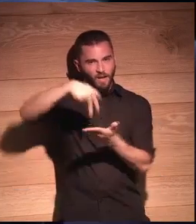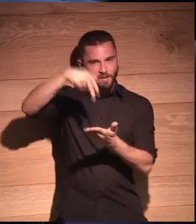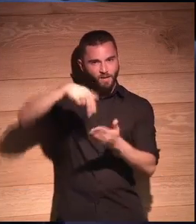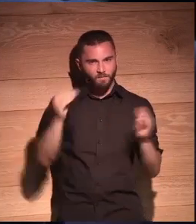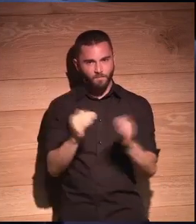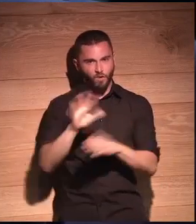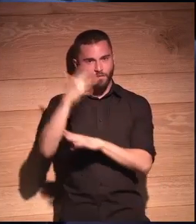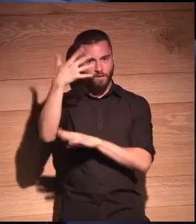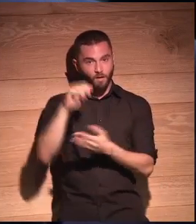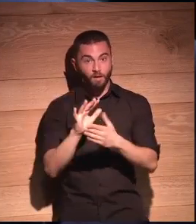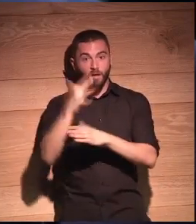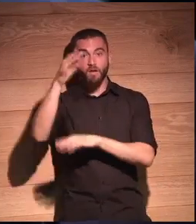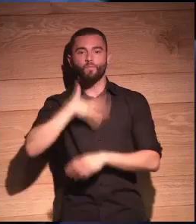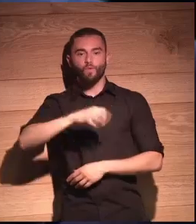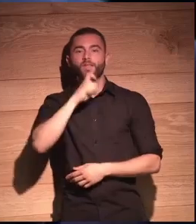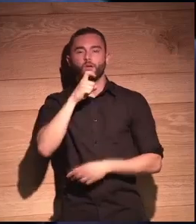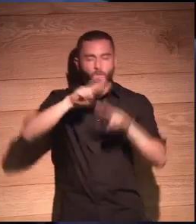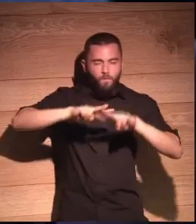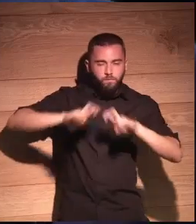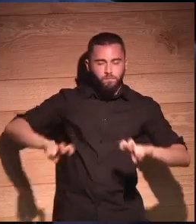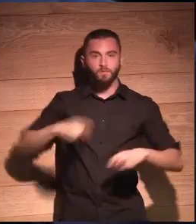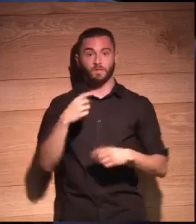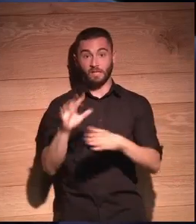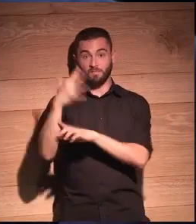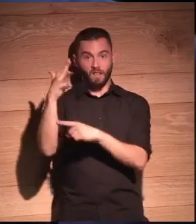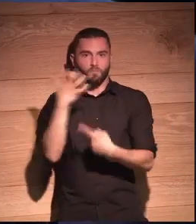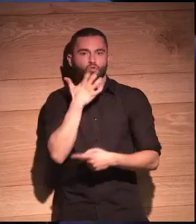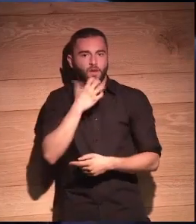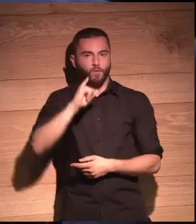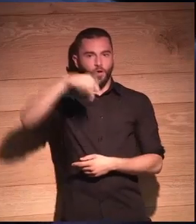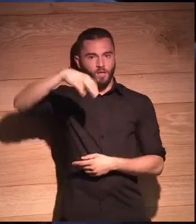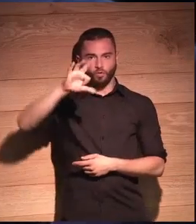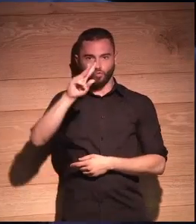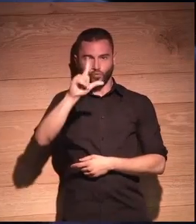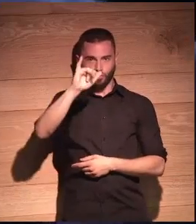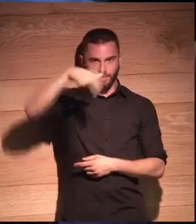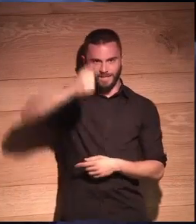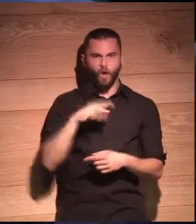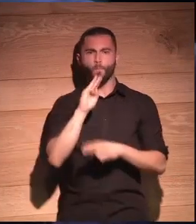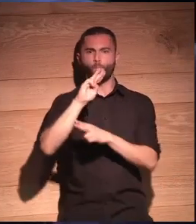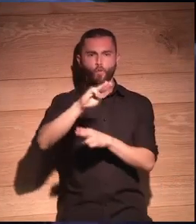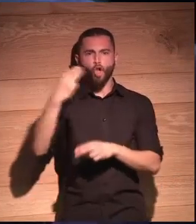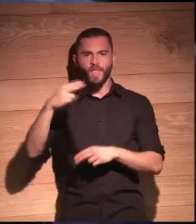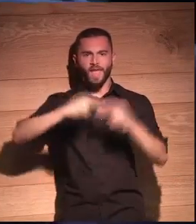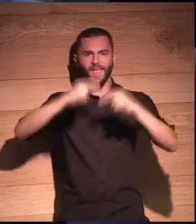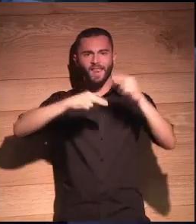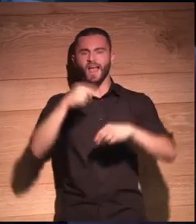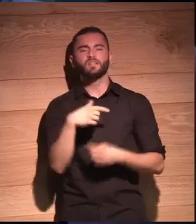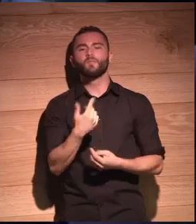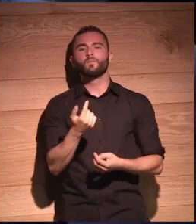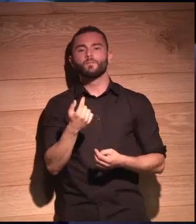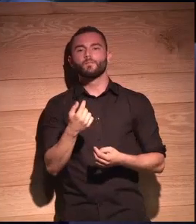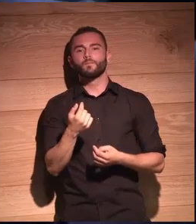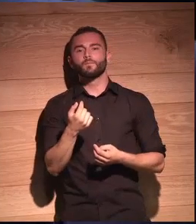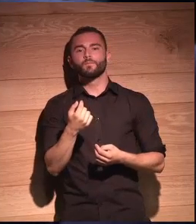plantas que además produjeran una serie de, por ejemplo, insulina o diversas proteínas que no serán fáciles